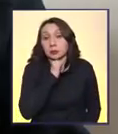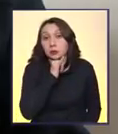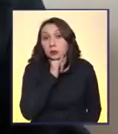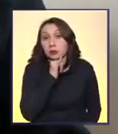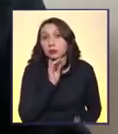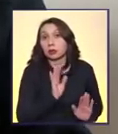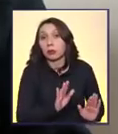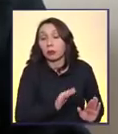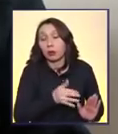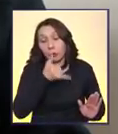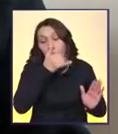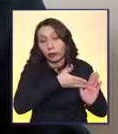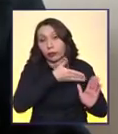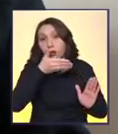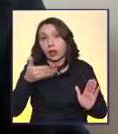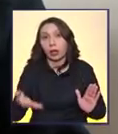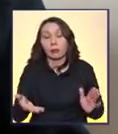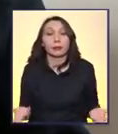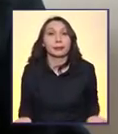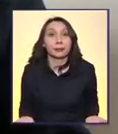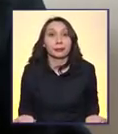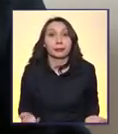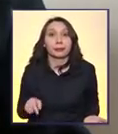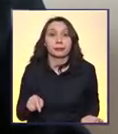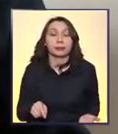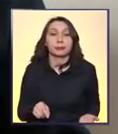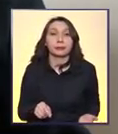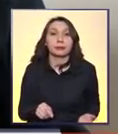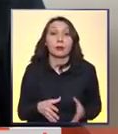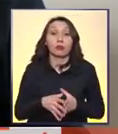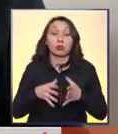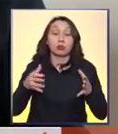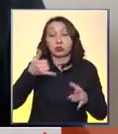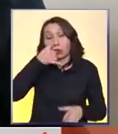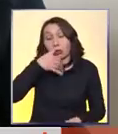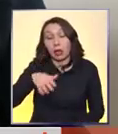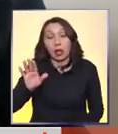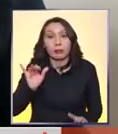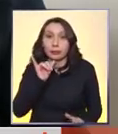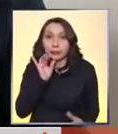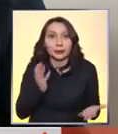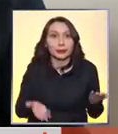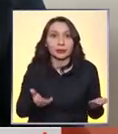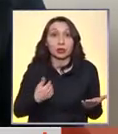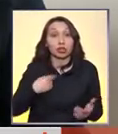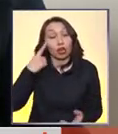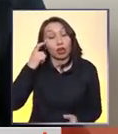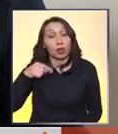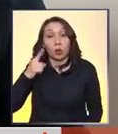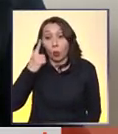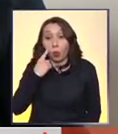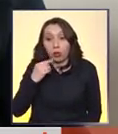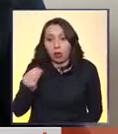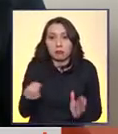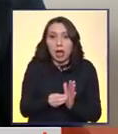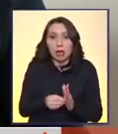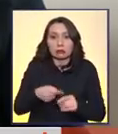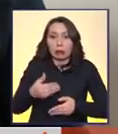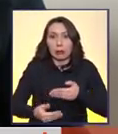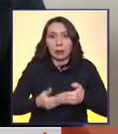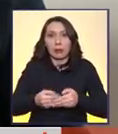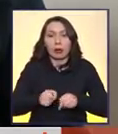espera. Si la espera va a ser mucho tiempo, no sé, yo creo que cada día va avanzando